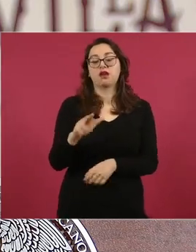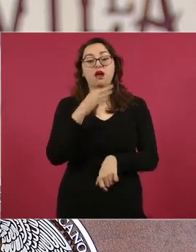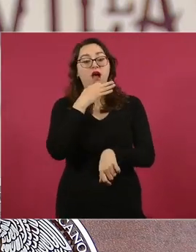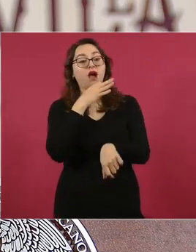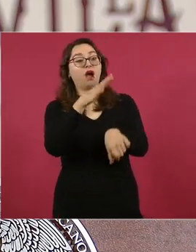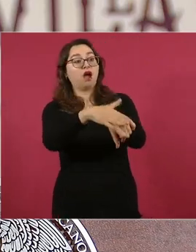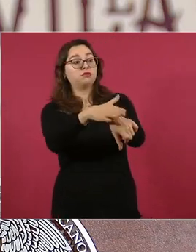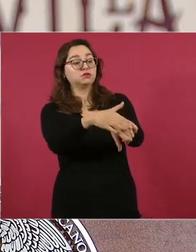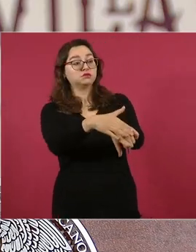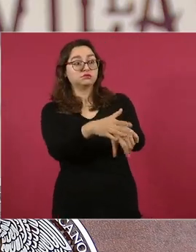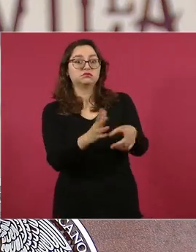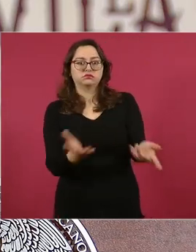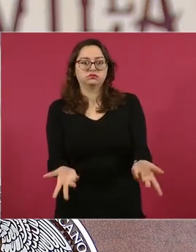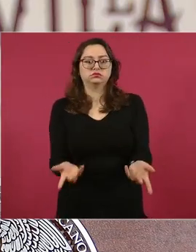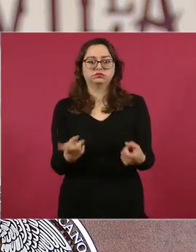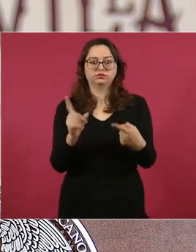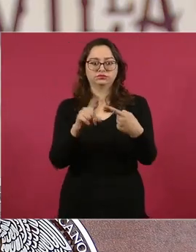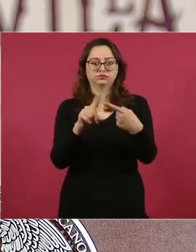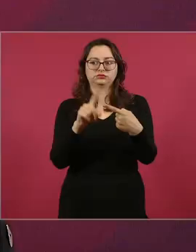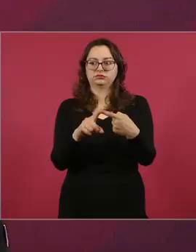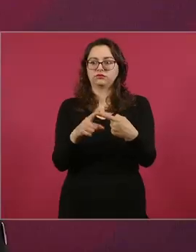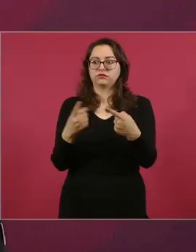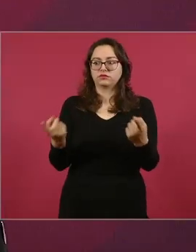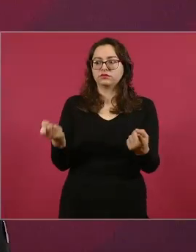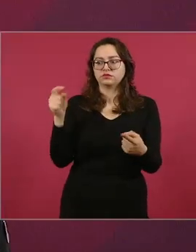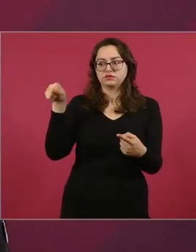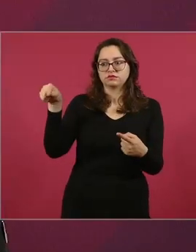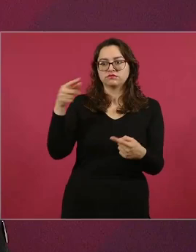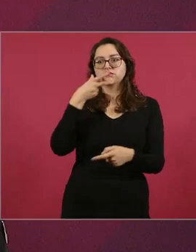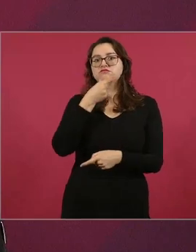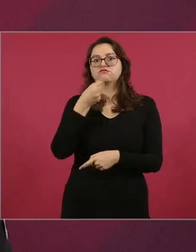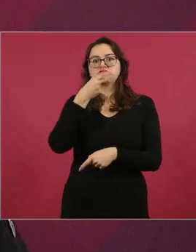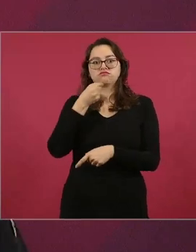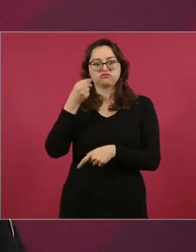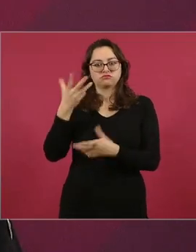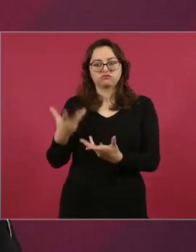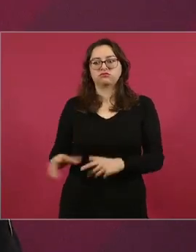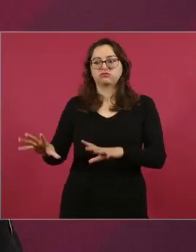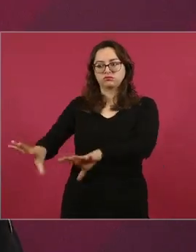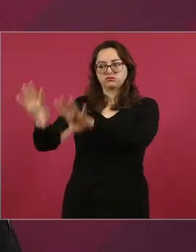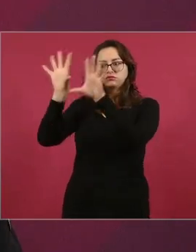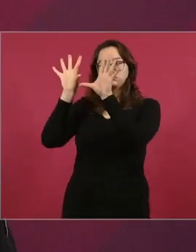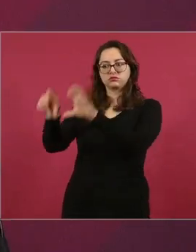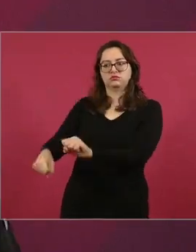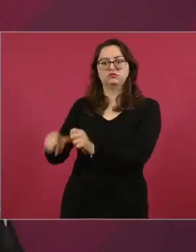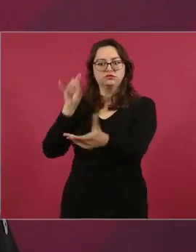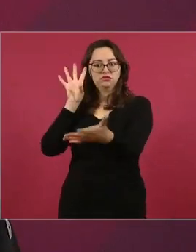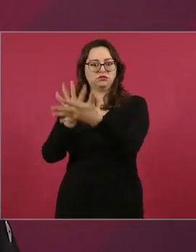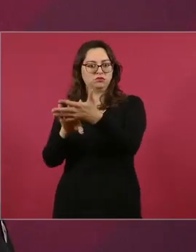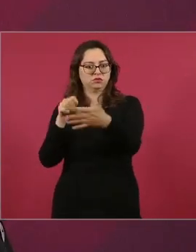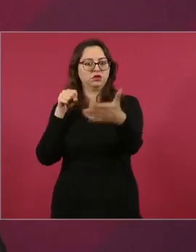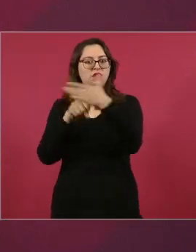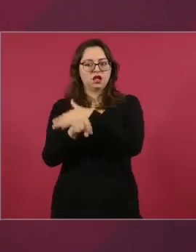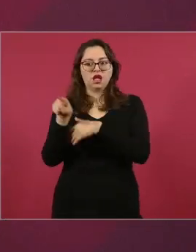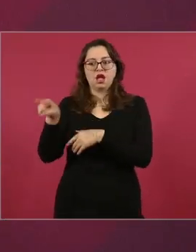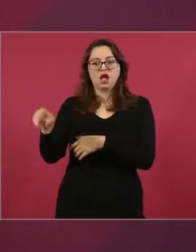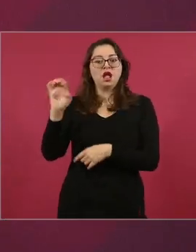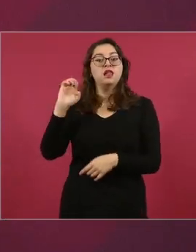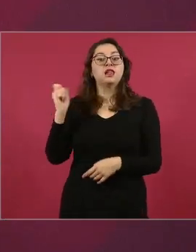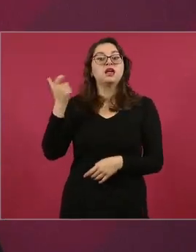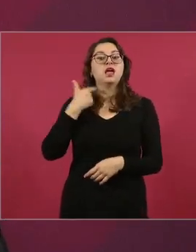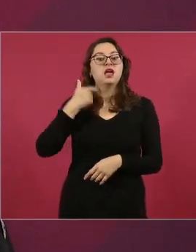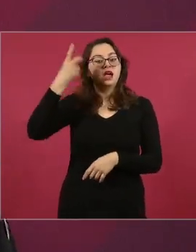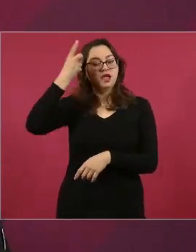cumplió una, la primera, de las órdenes de aprehensión en contra de quien fuera titular de la Unidad de Administración y